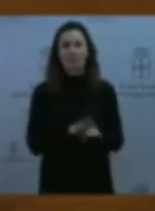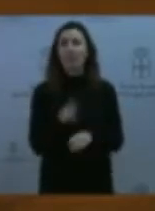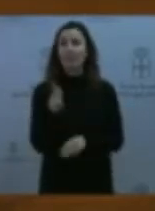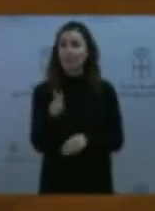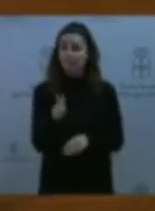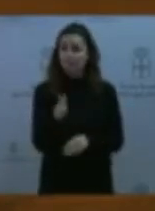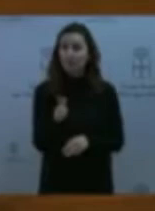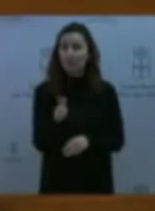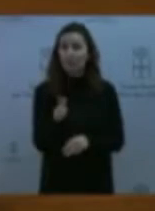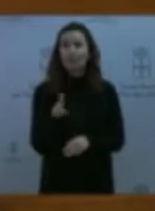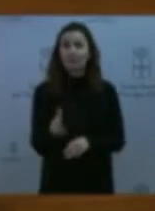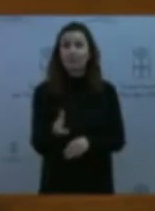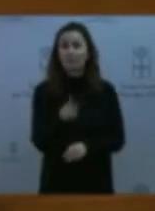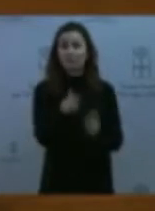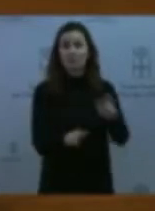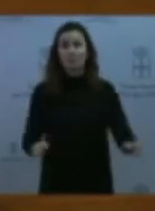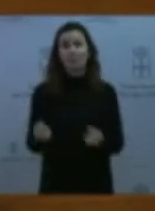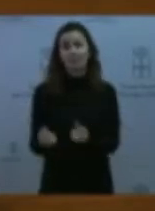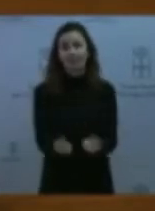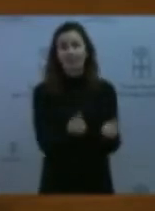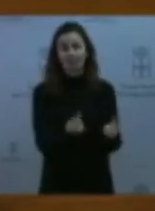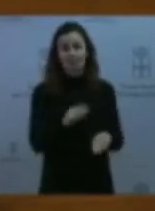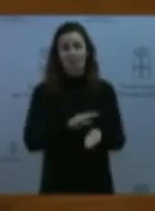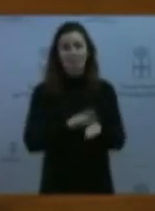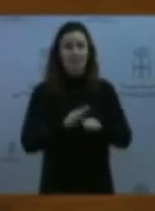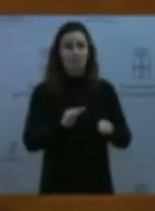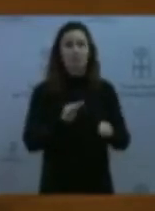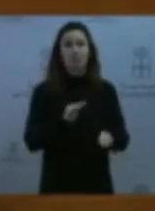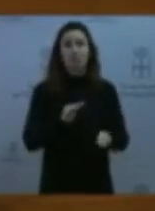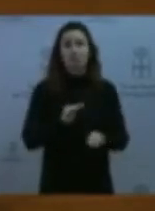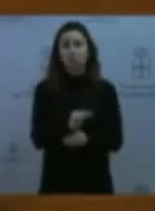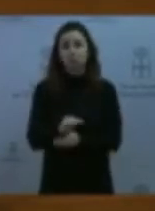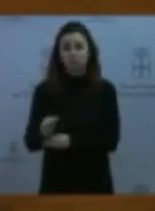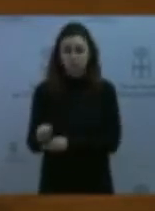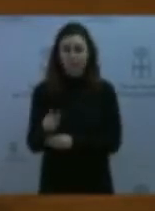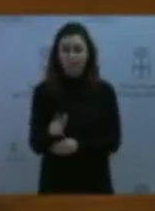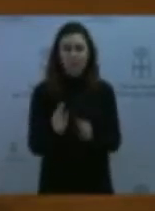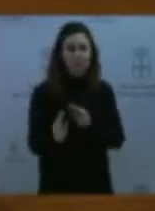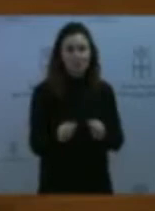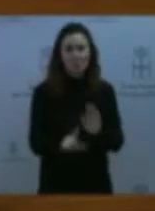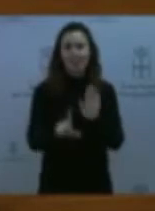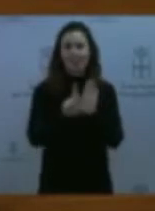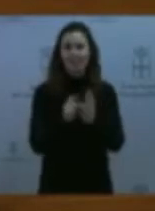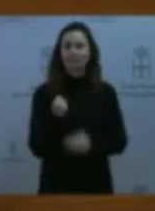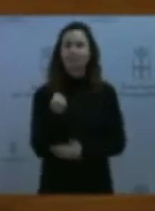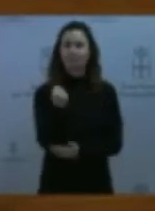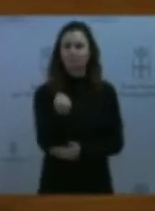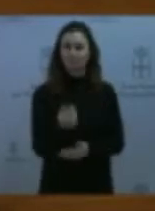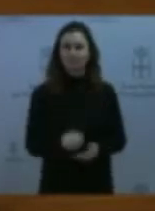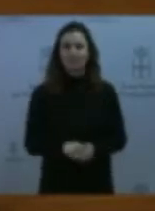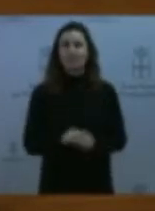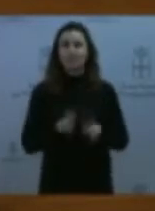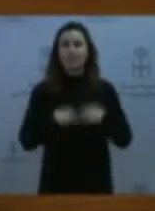pueda recibirlos. Esos derechos, la ley los ampara. La modificación de la Ley de Montes, ustedes lo saben